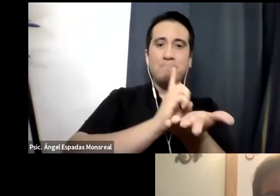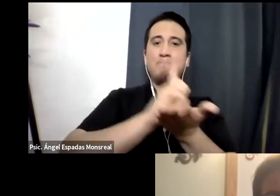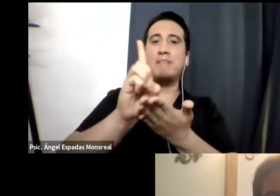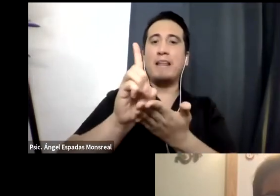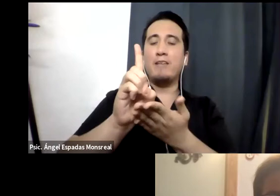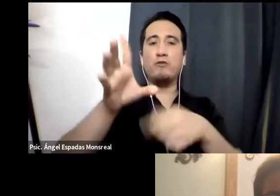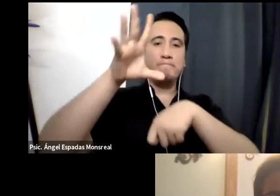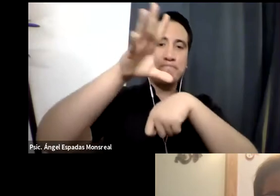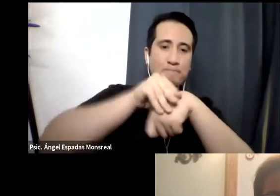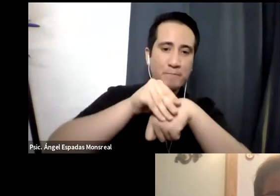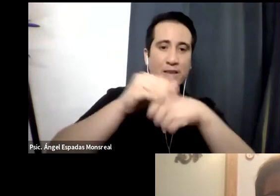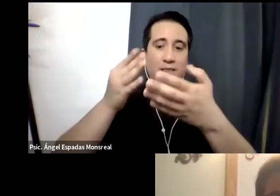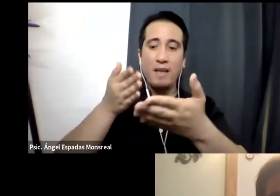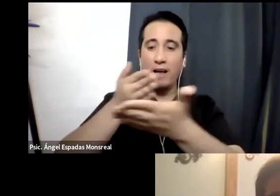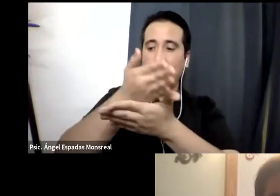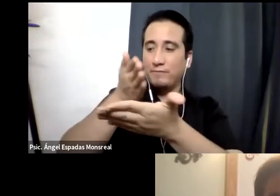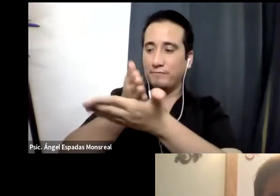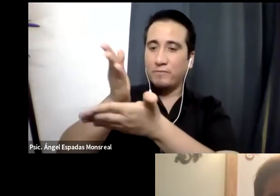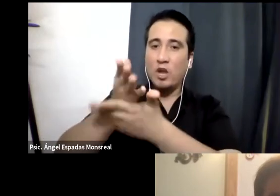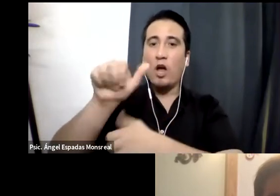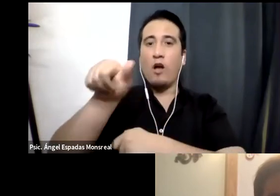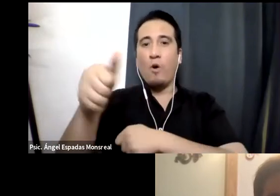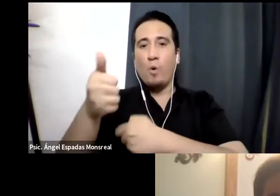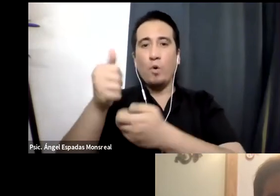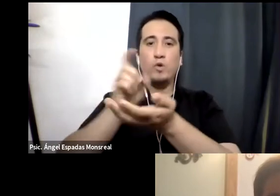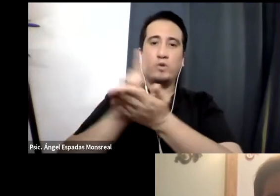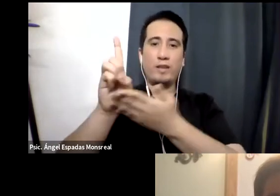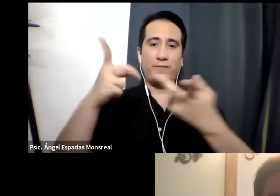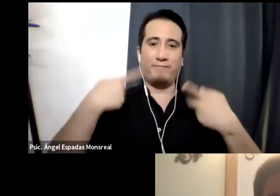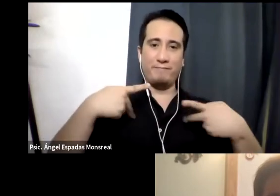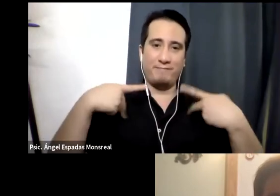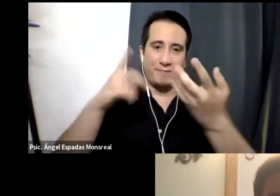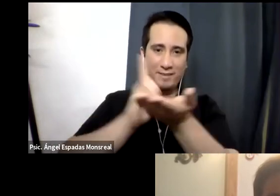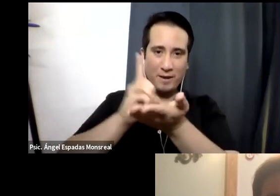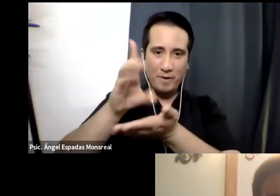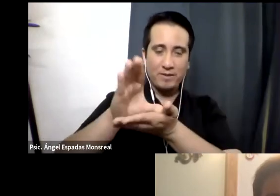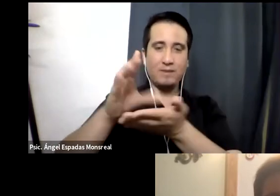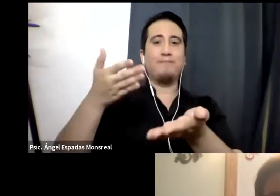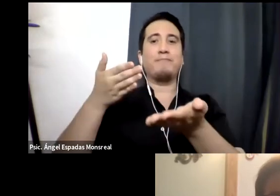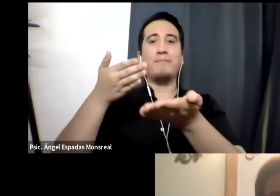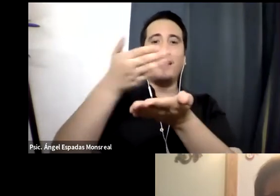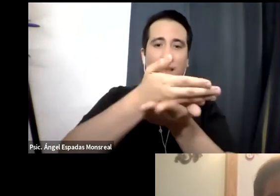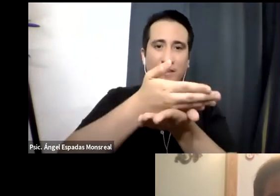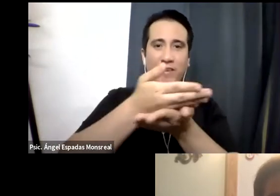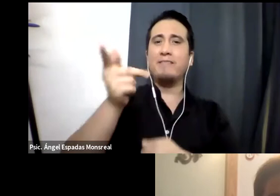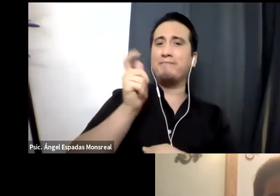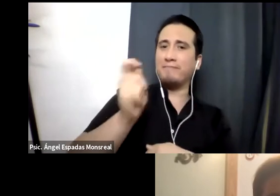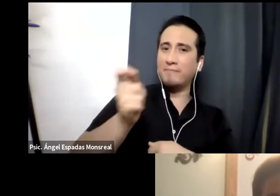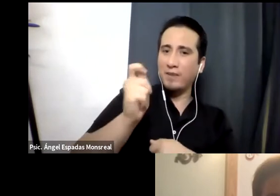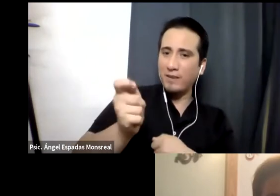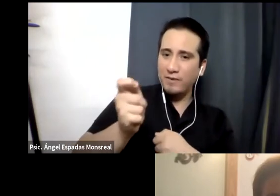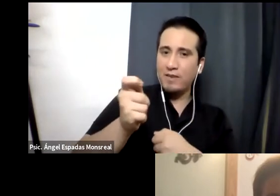el acceso y el disfrute de otros derechos para las personas con discapacidad. Accesibilidad hace referencia